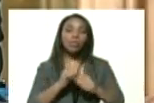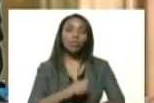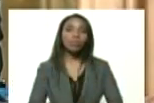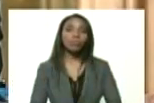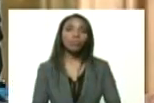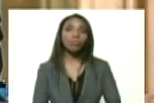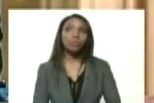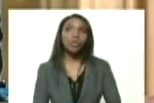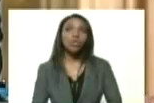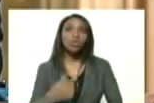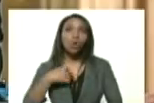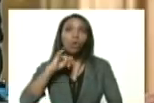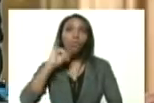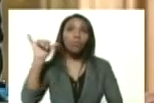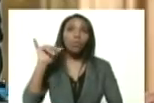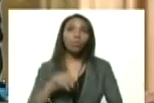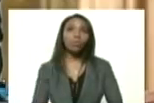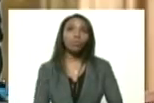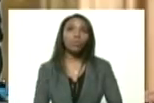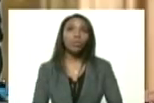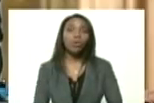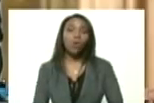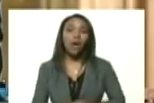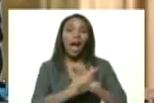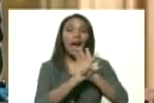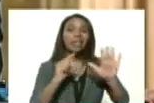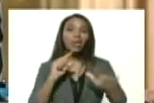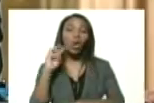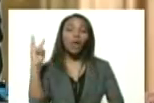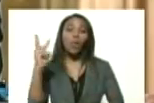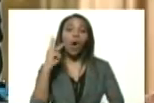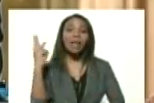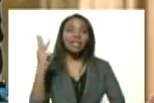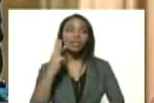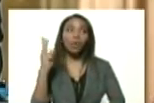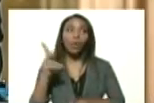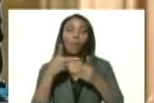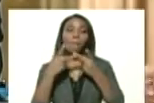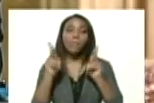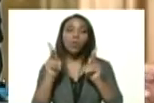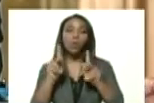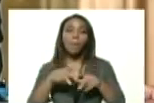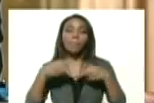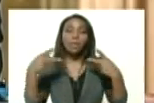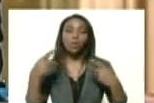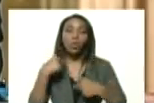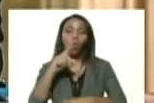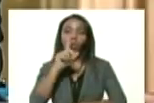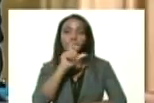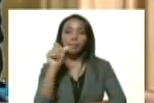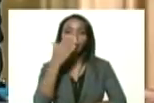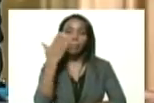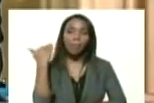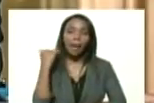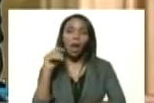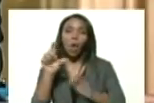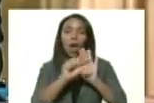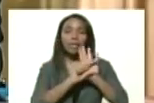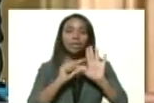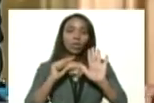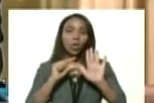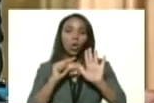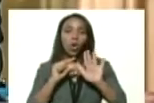yo la denuncie con el artículo del washington post hace una semana con los artículos